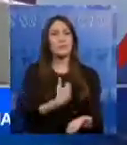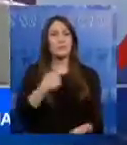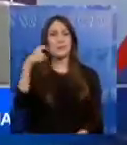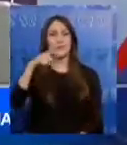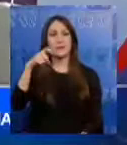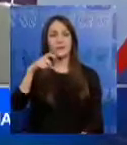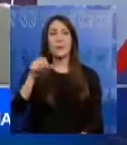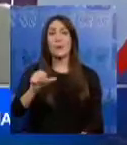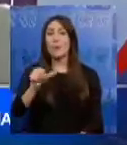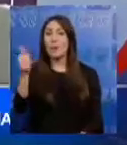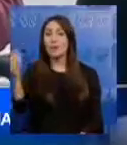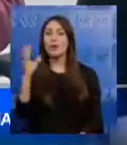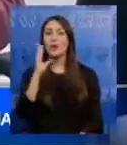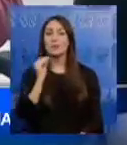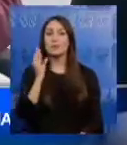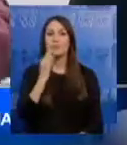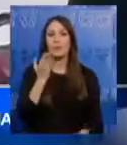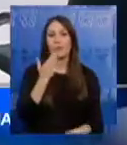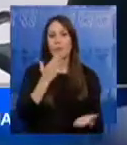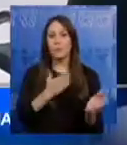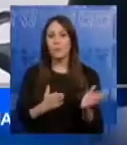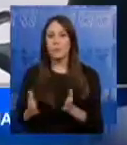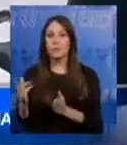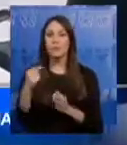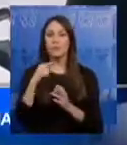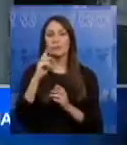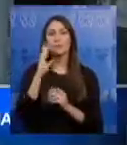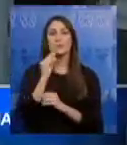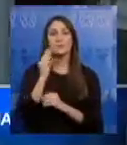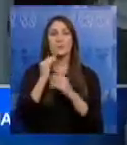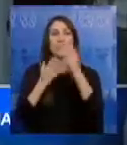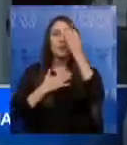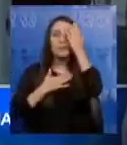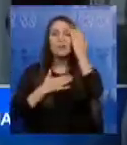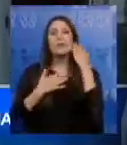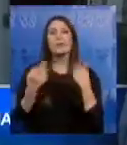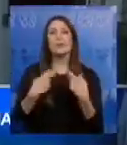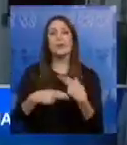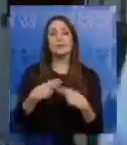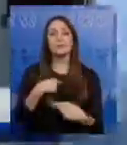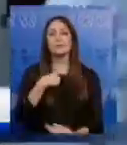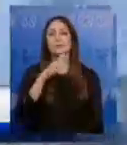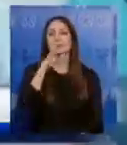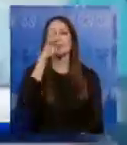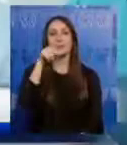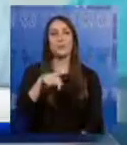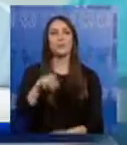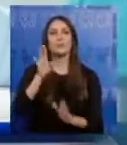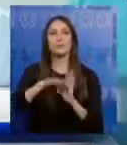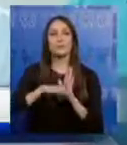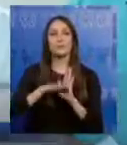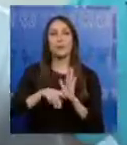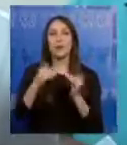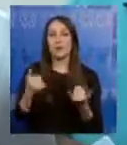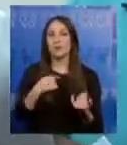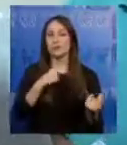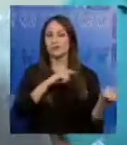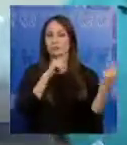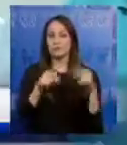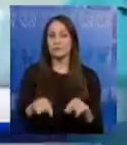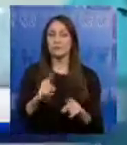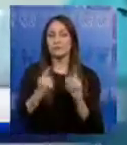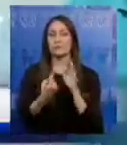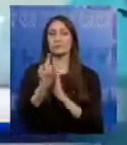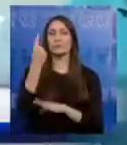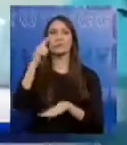otro tenía experiencia en este tipo de evento. Mi negocio es este, yo participo siempre en esto. Por la situación estoy aquí y bueno, es